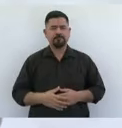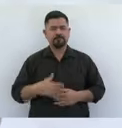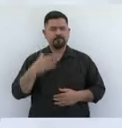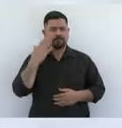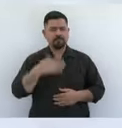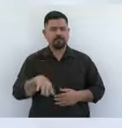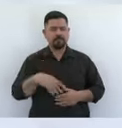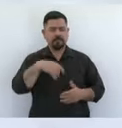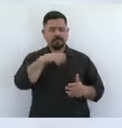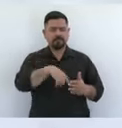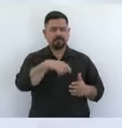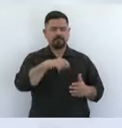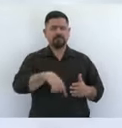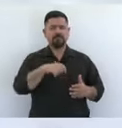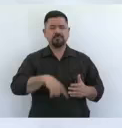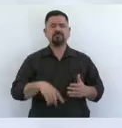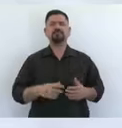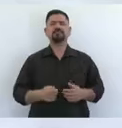sembrando